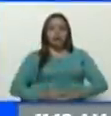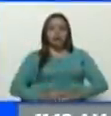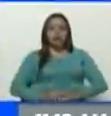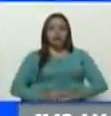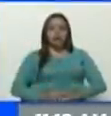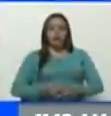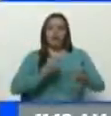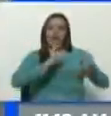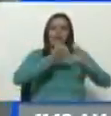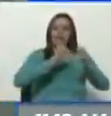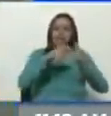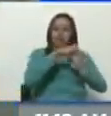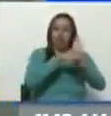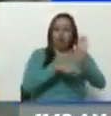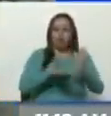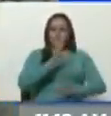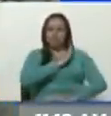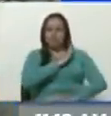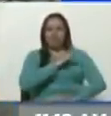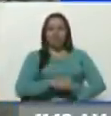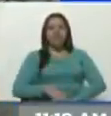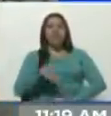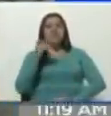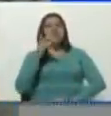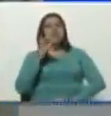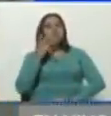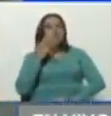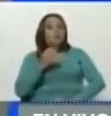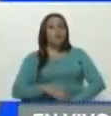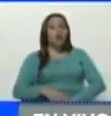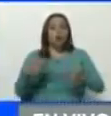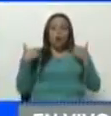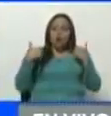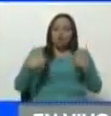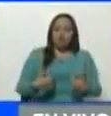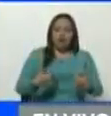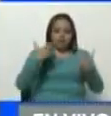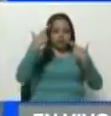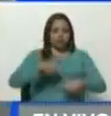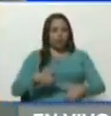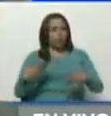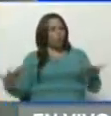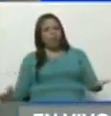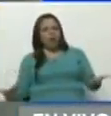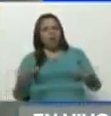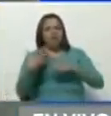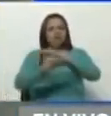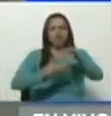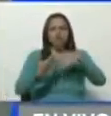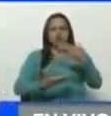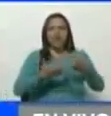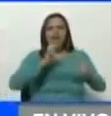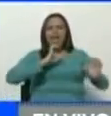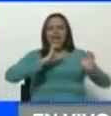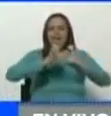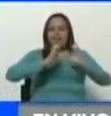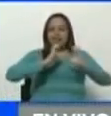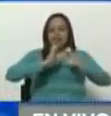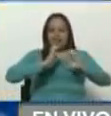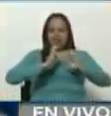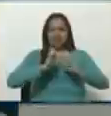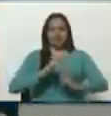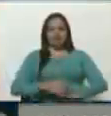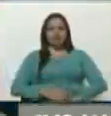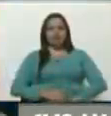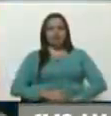innatos. ¿Qué pasa con los seres humanos? ¿Cuál es nuestro problema con la ética y